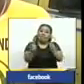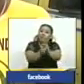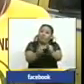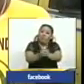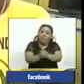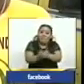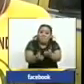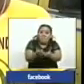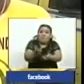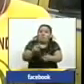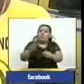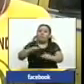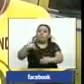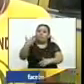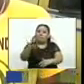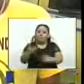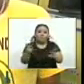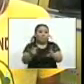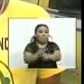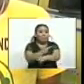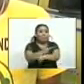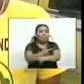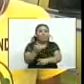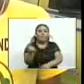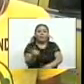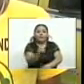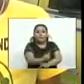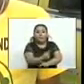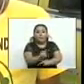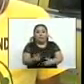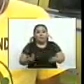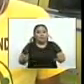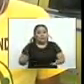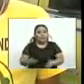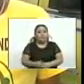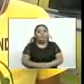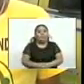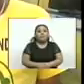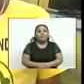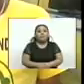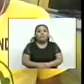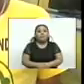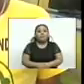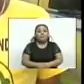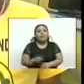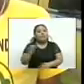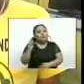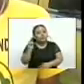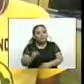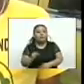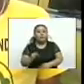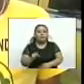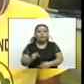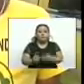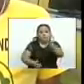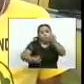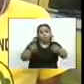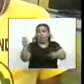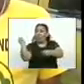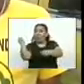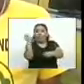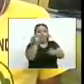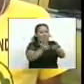mayores. Muchas personas de igual manera pues se han habido pues incendios.